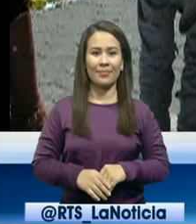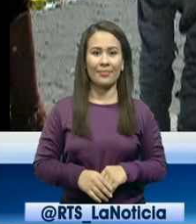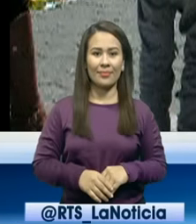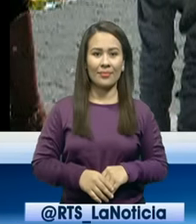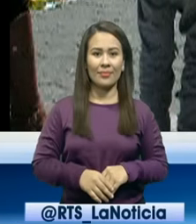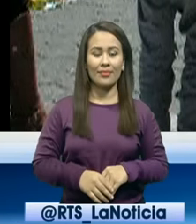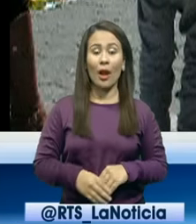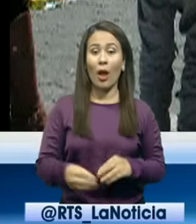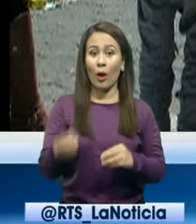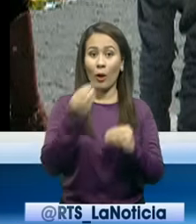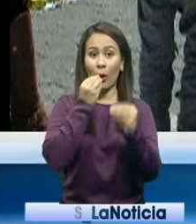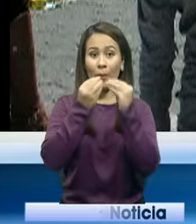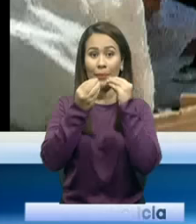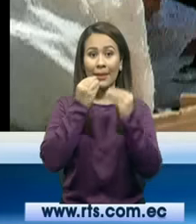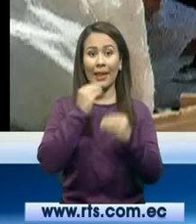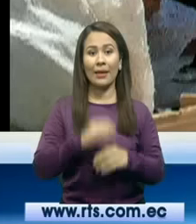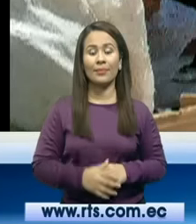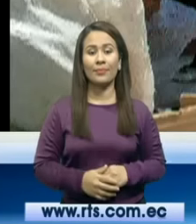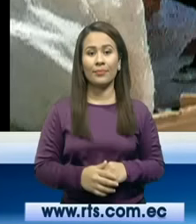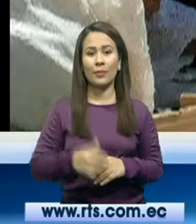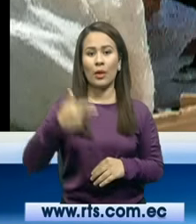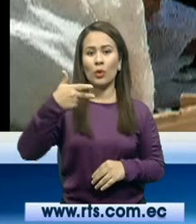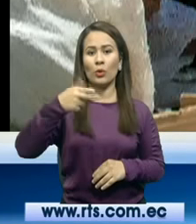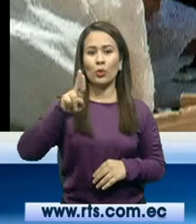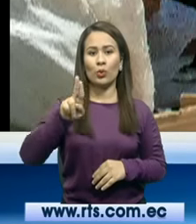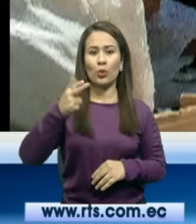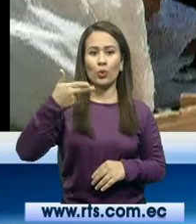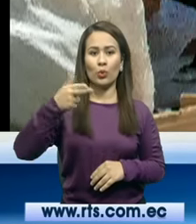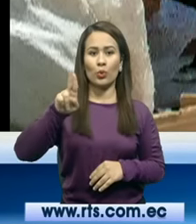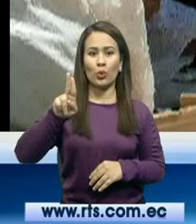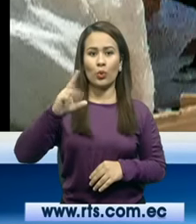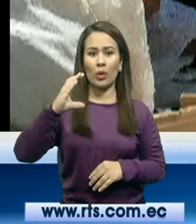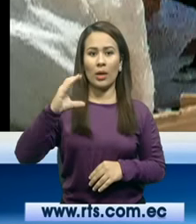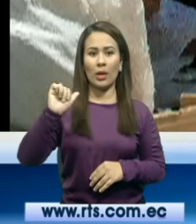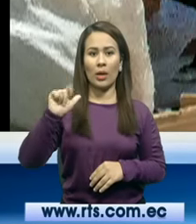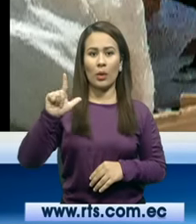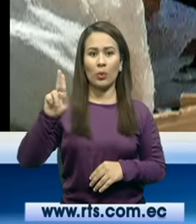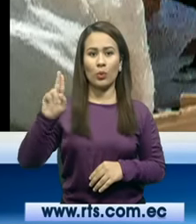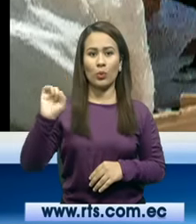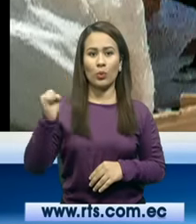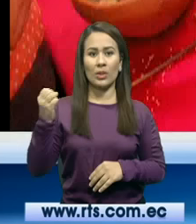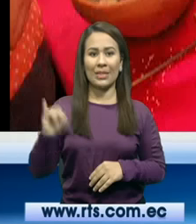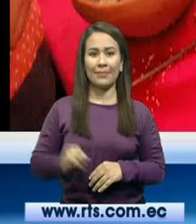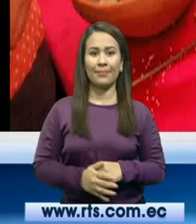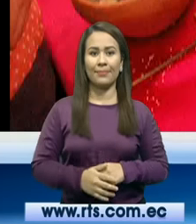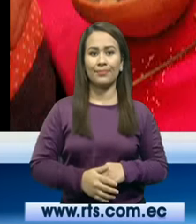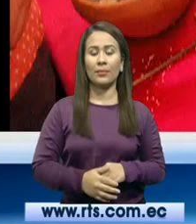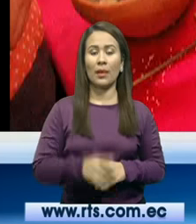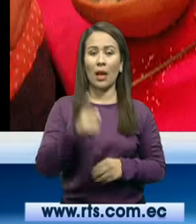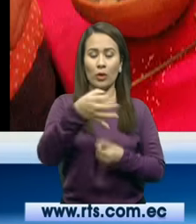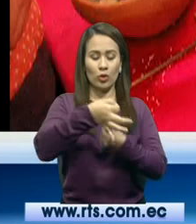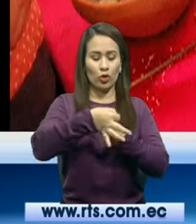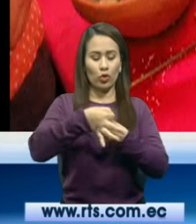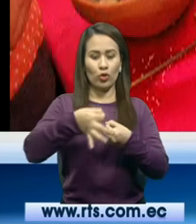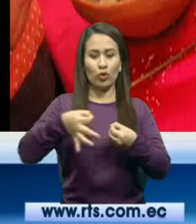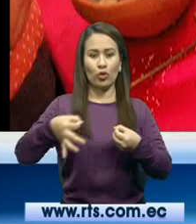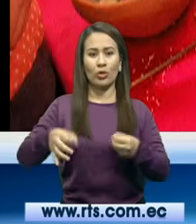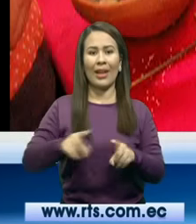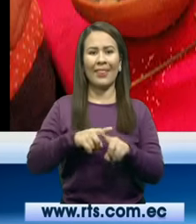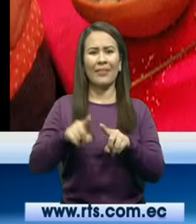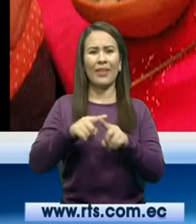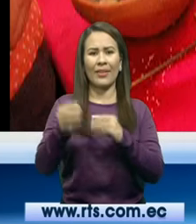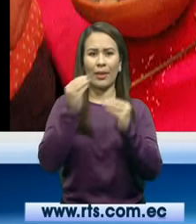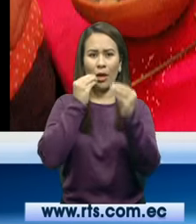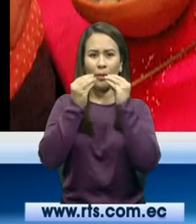Hay comidas que se llama, por ejemplo, chichucalusi, hay el choclomote, hay el mote pelado, hay